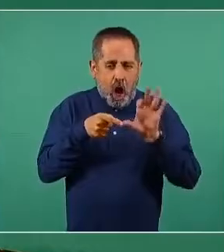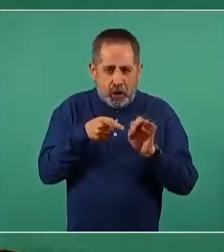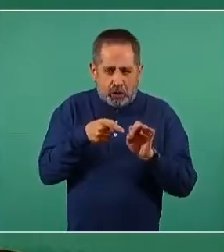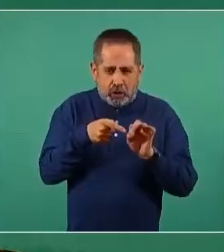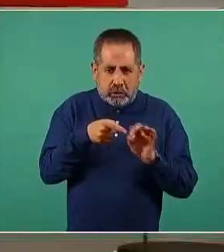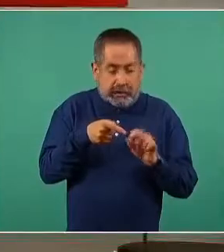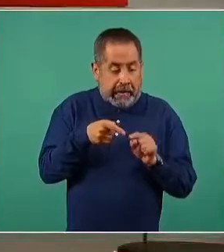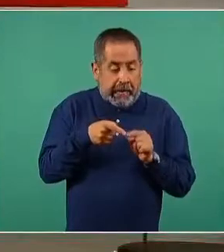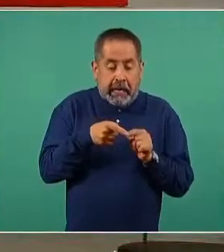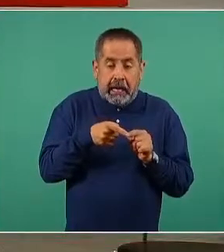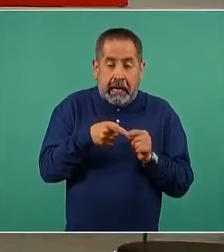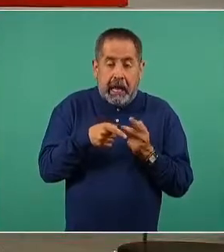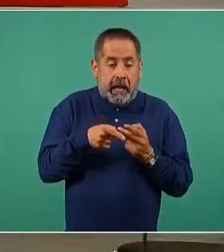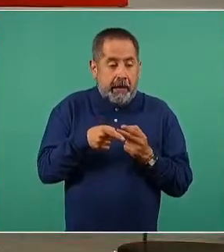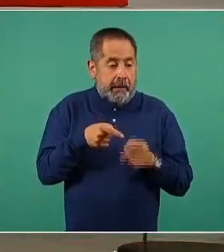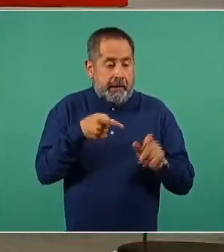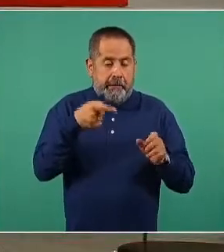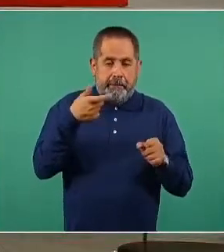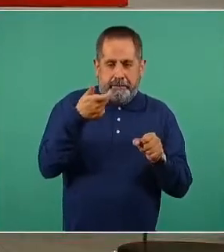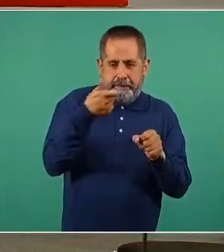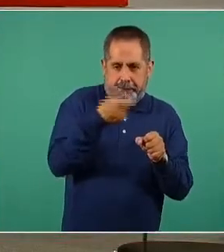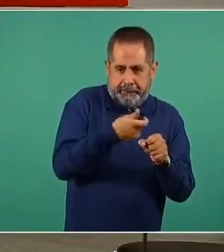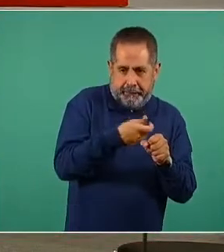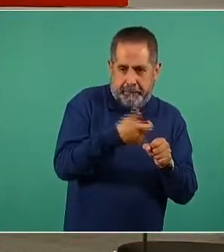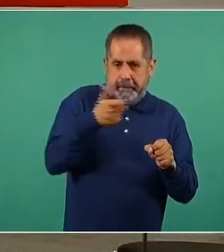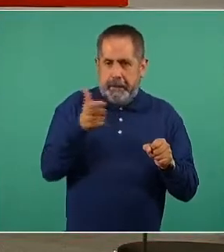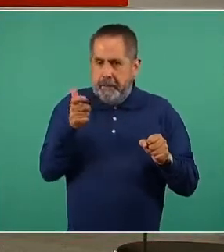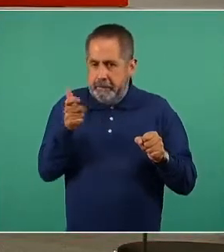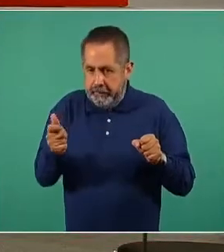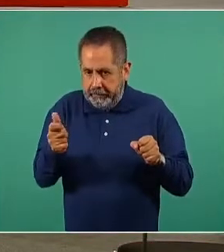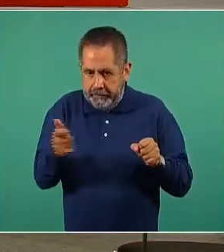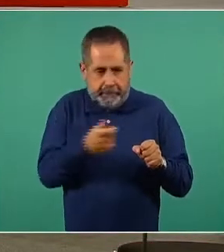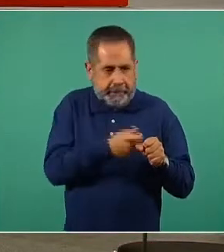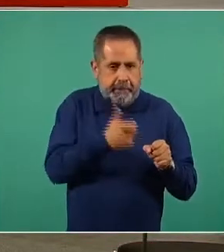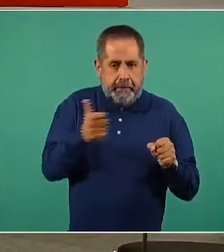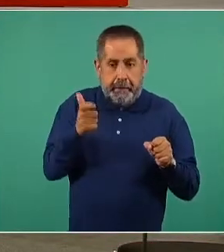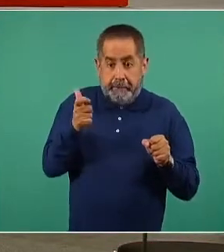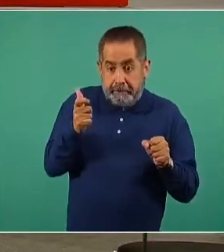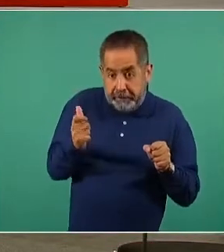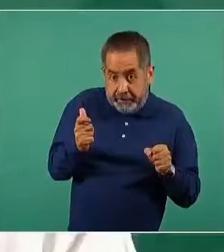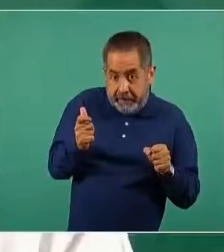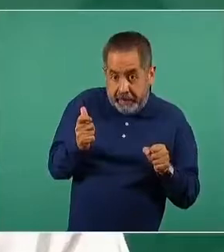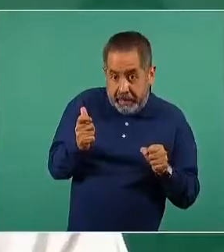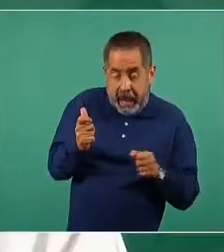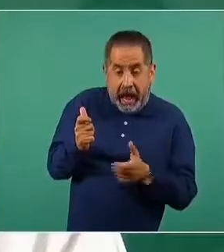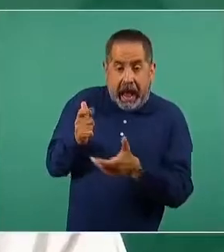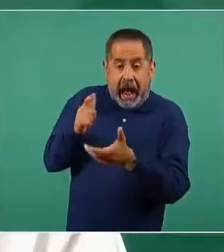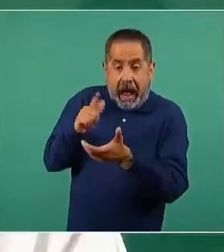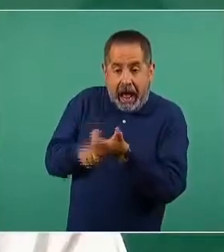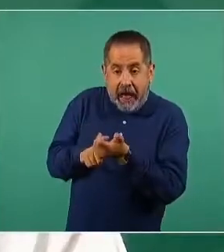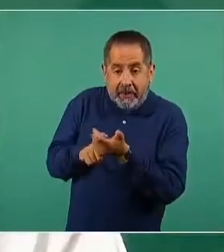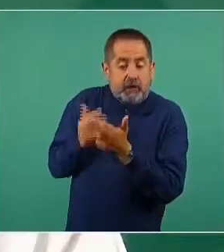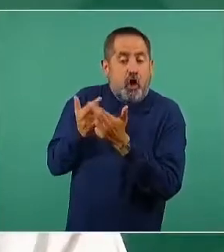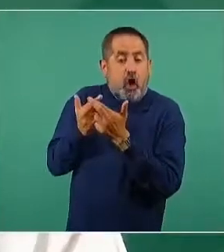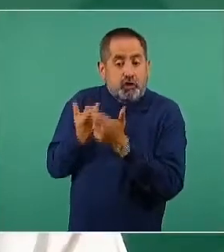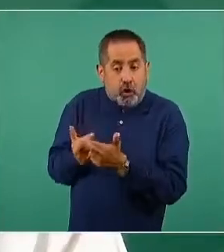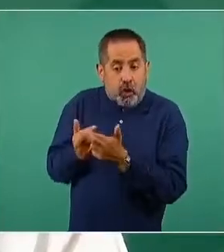queda en la aguja, una vez que se saca el líquido de la ampolleta, sea un volumen menor